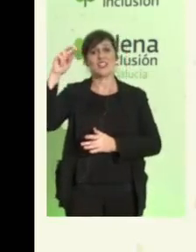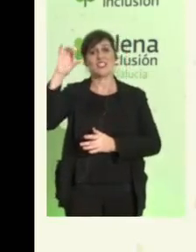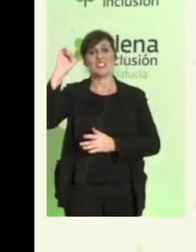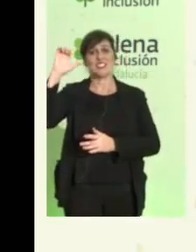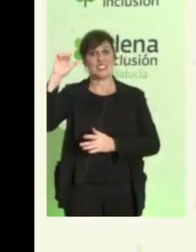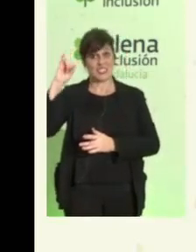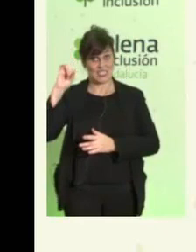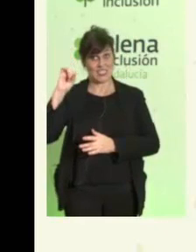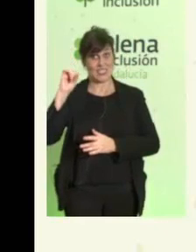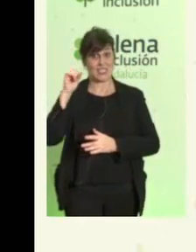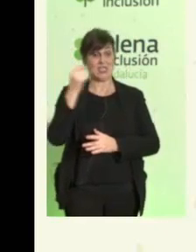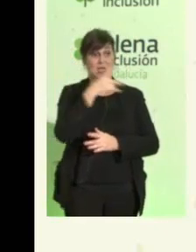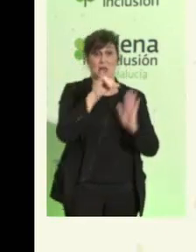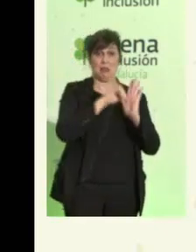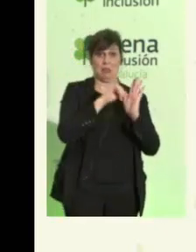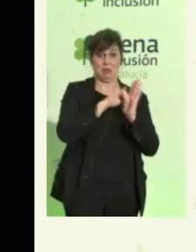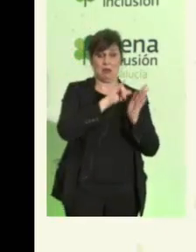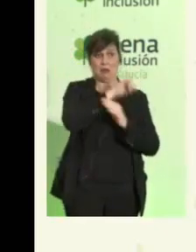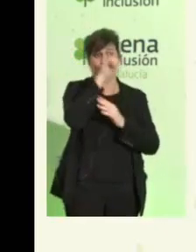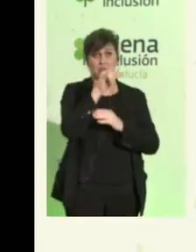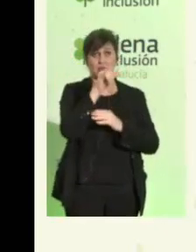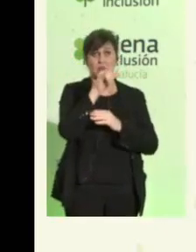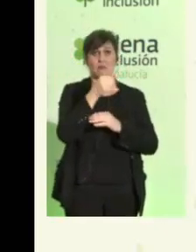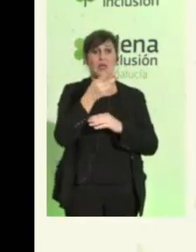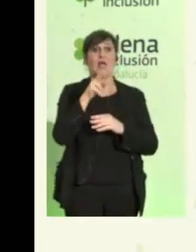contacto. El hermano se llama Dave.